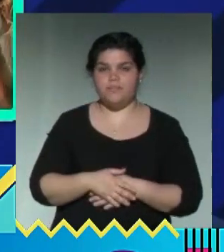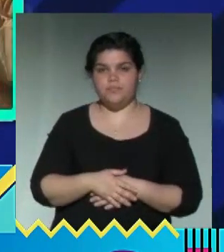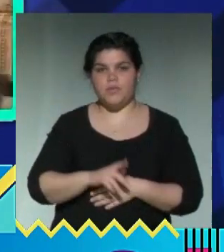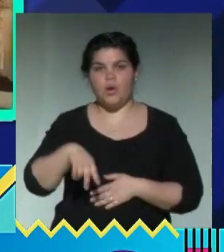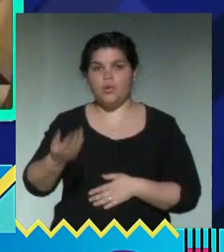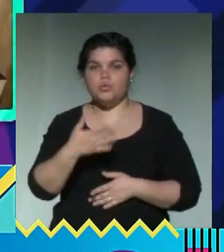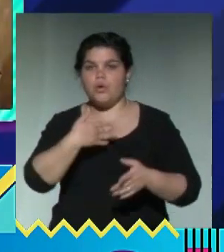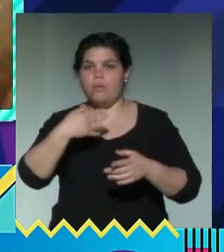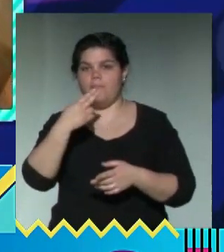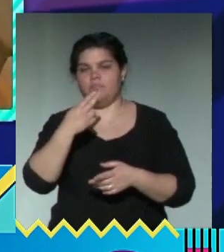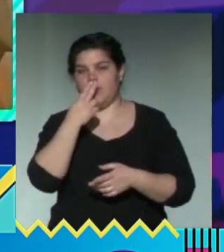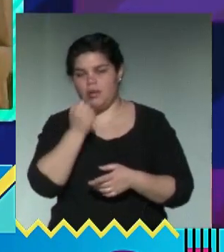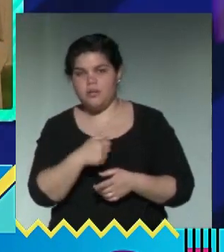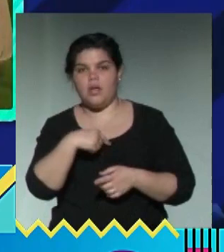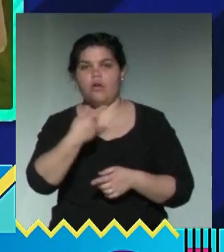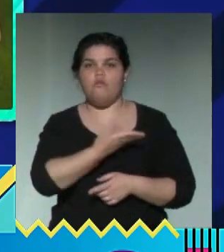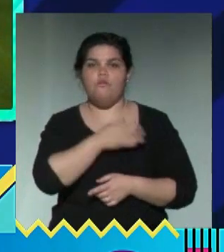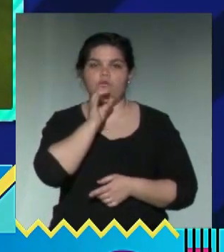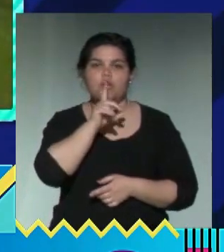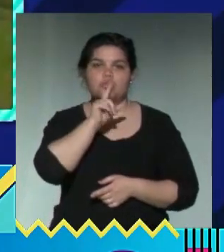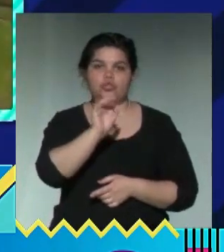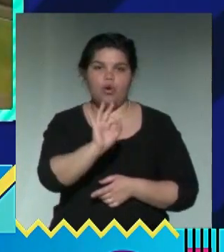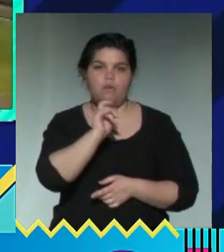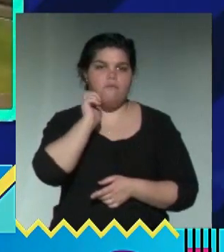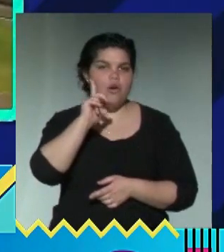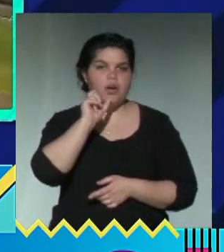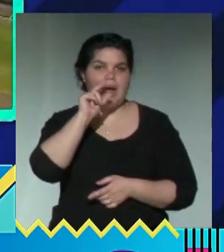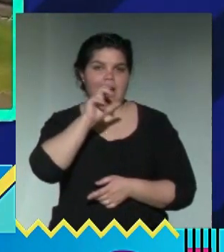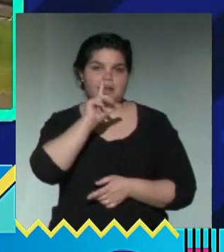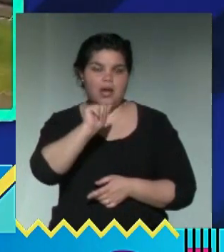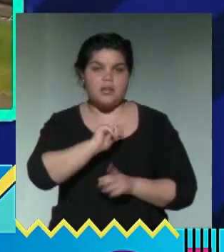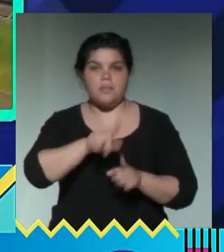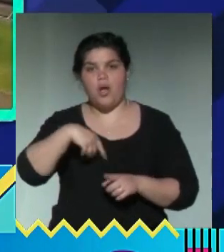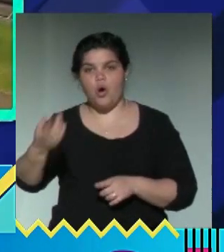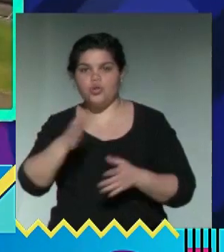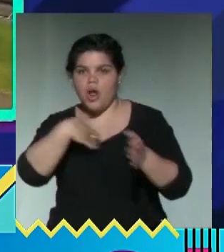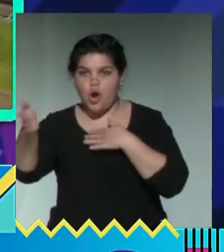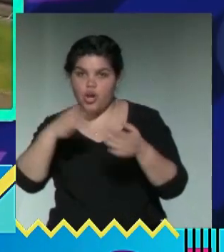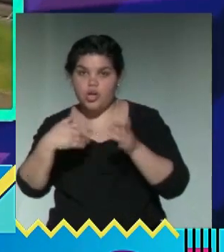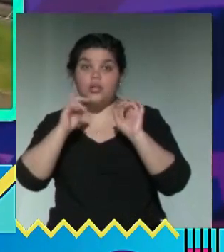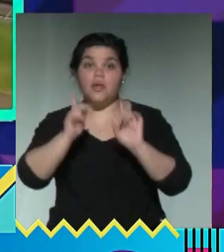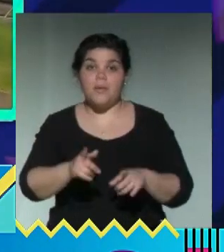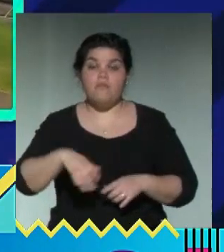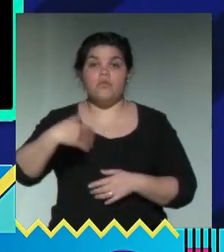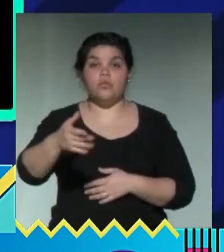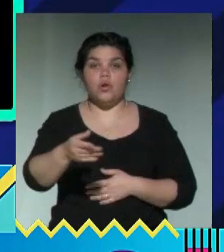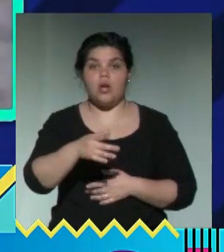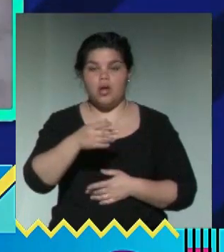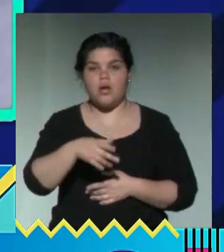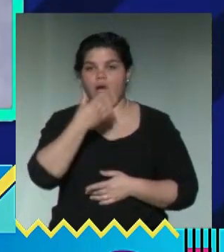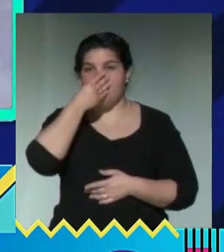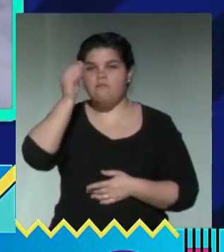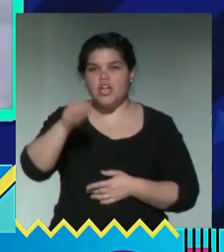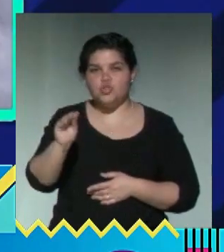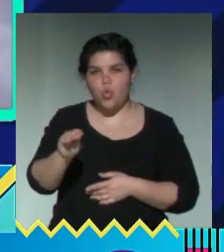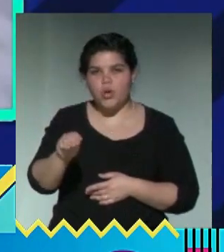proyectos eólicos, y próximamente vamos a estar incorporando, si Dios quiere, generación de energía a partir de gases de residuos sólidos urbanos